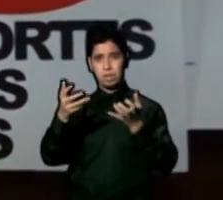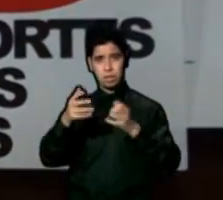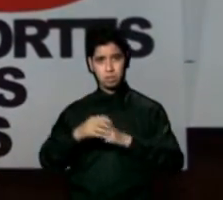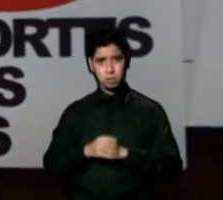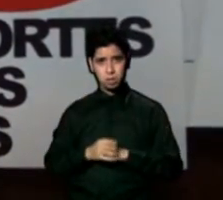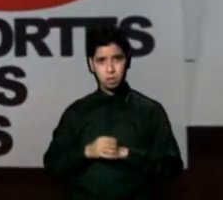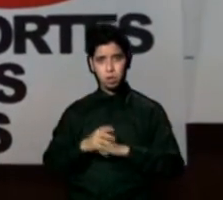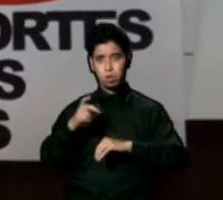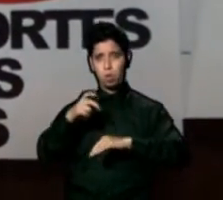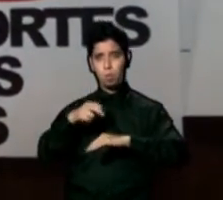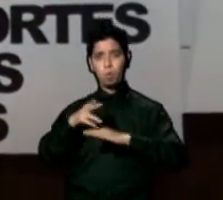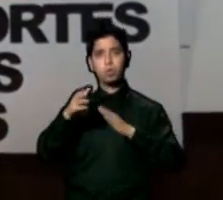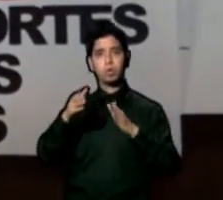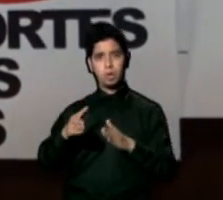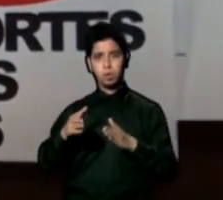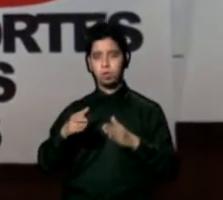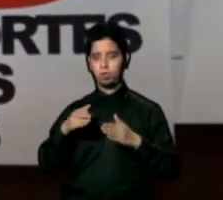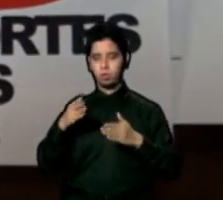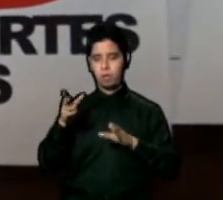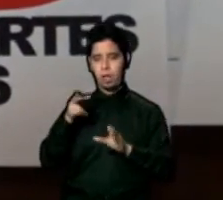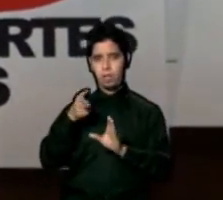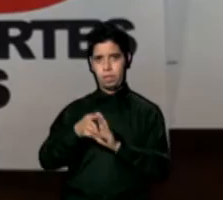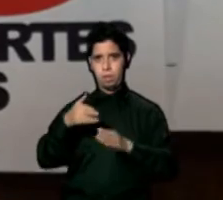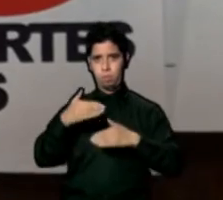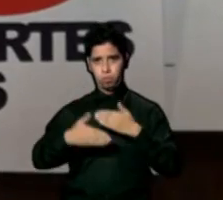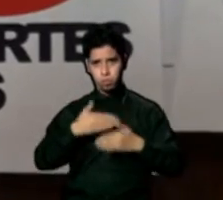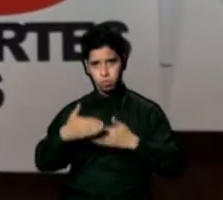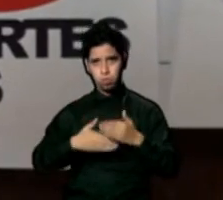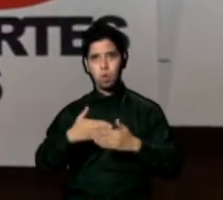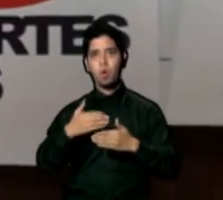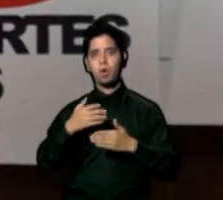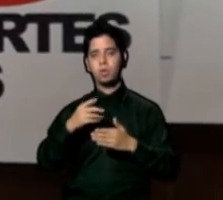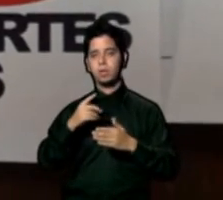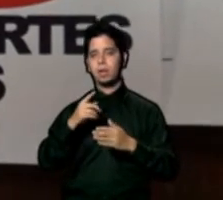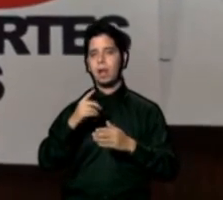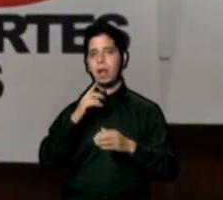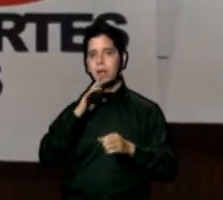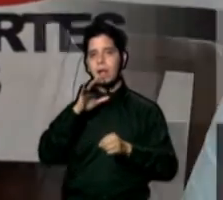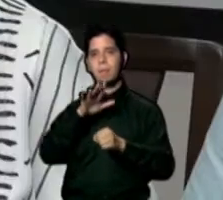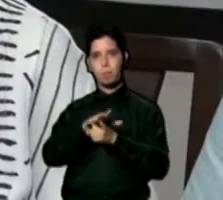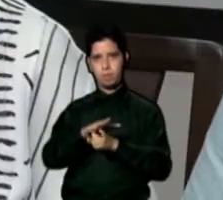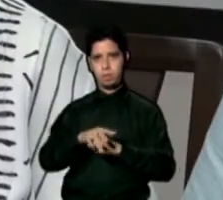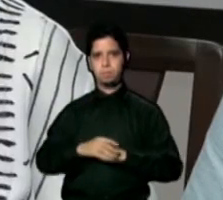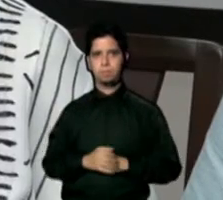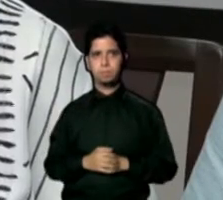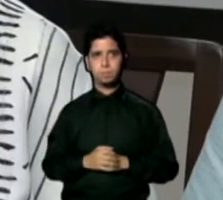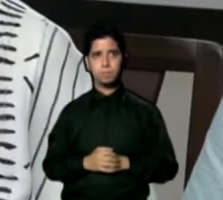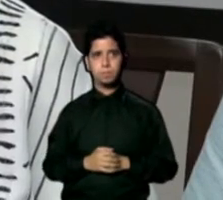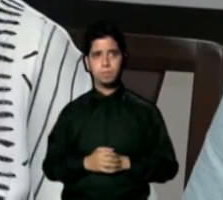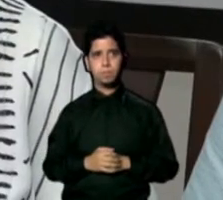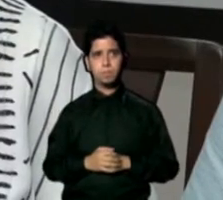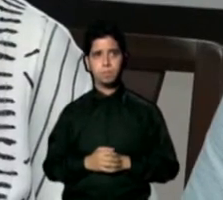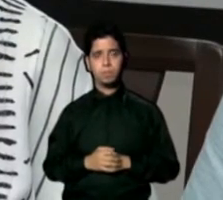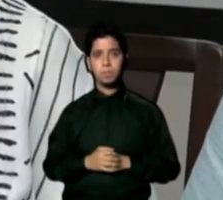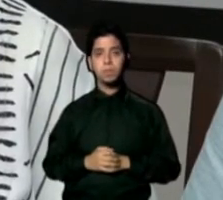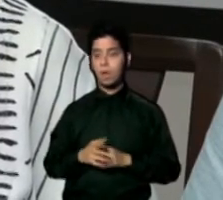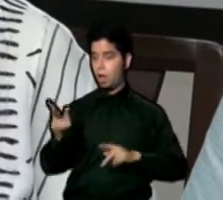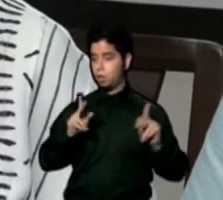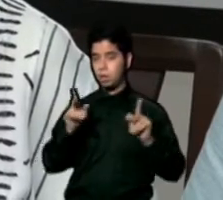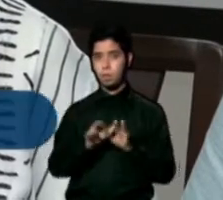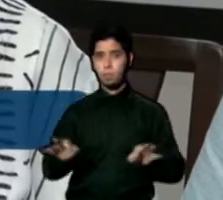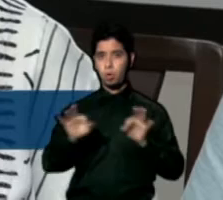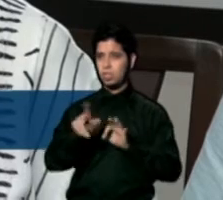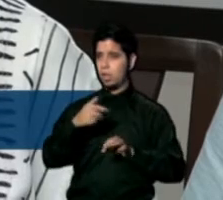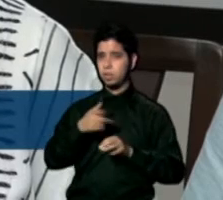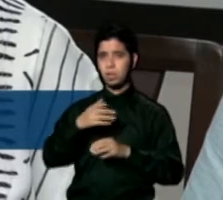puertorriqueños se inserten en el proceso de la puesta en marcha de la ley promesa. La Concertación tiene que estar en contra de esa actividad. No